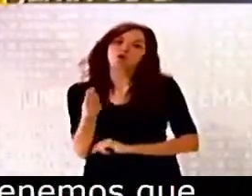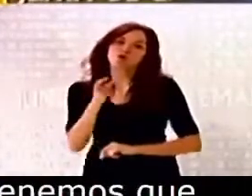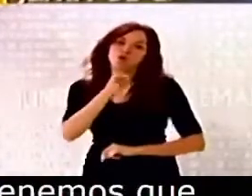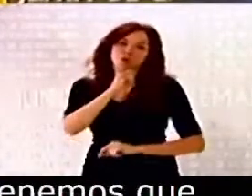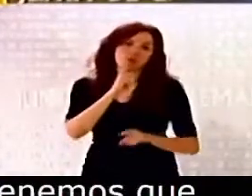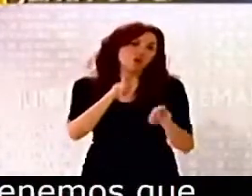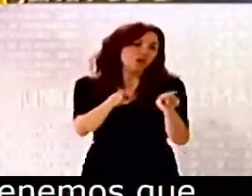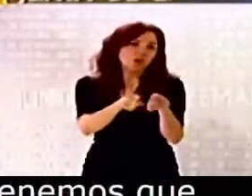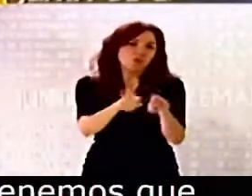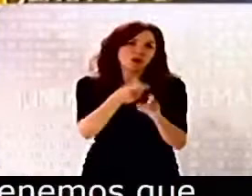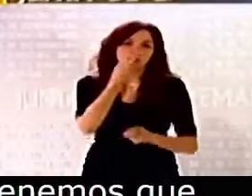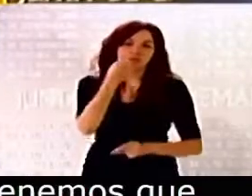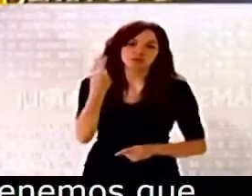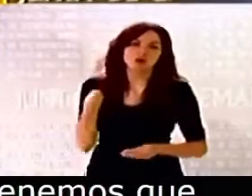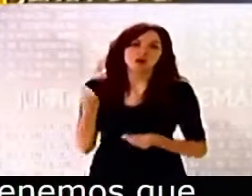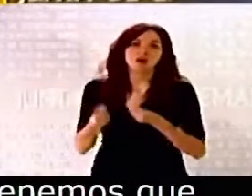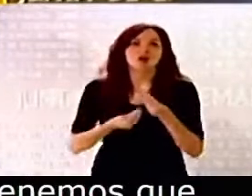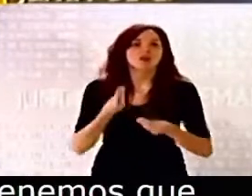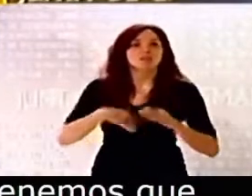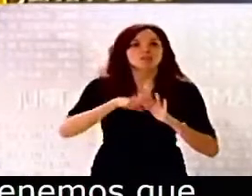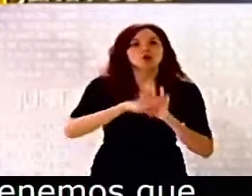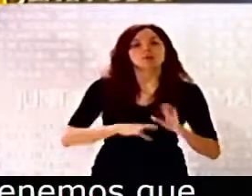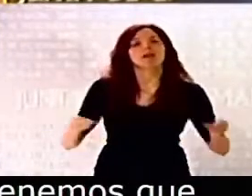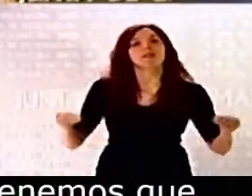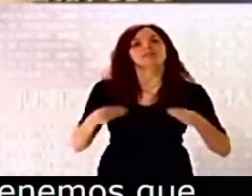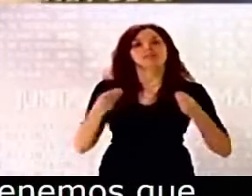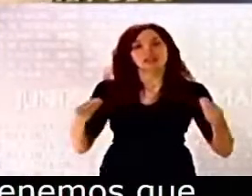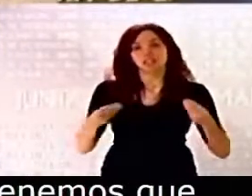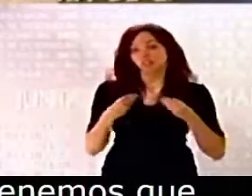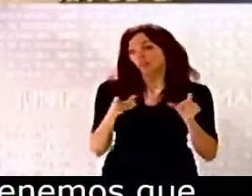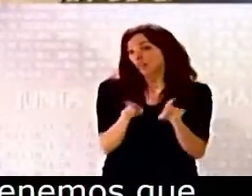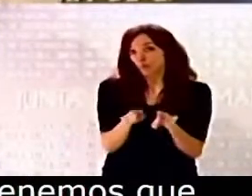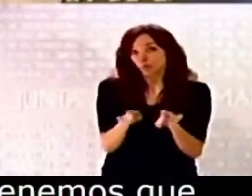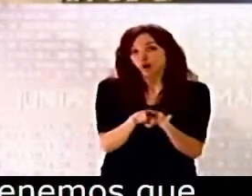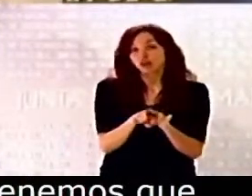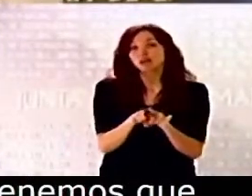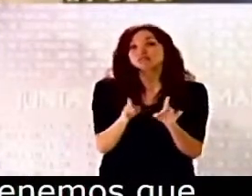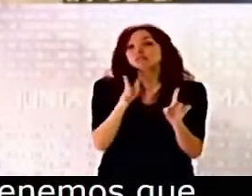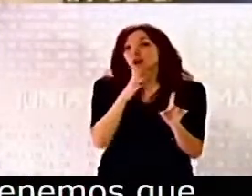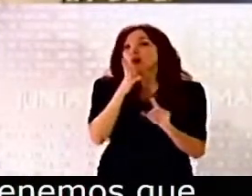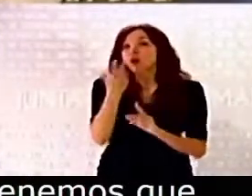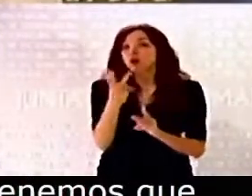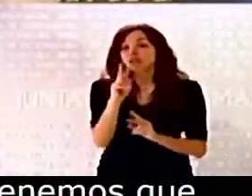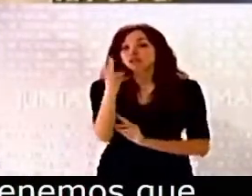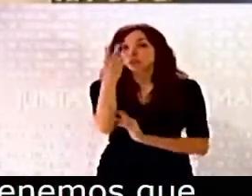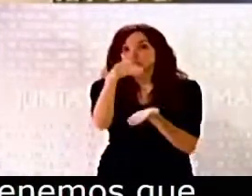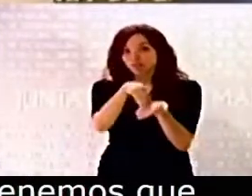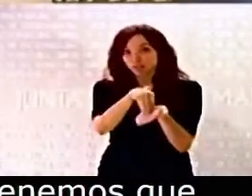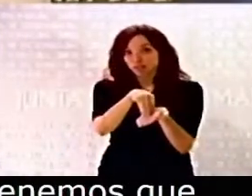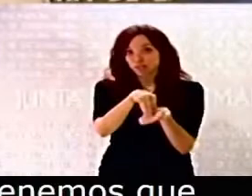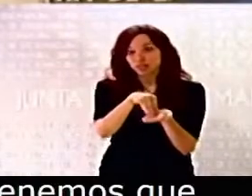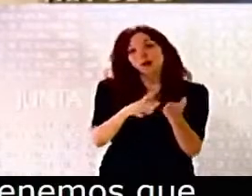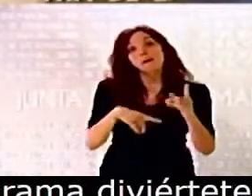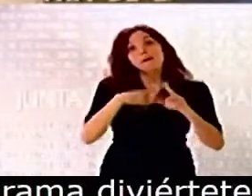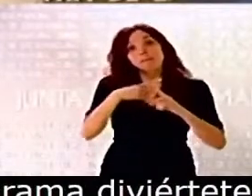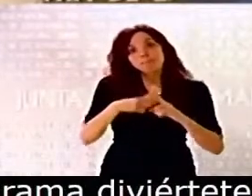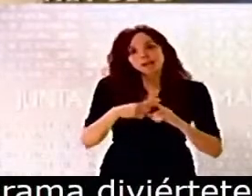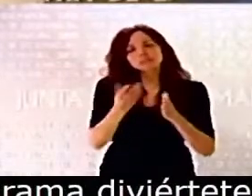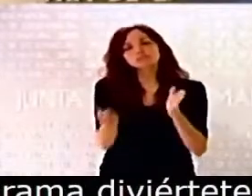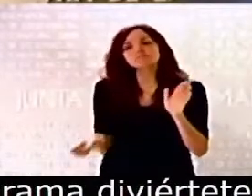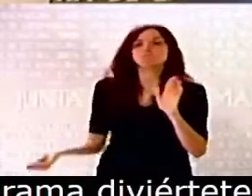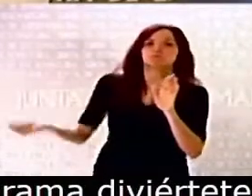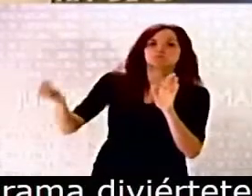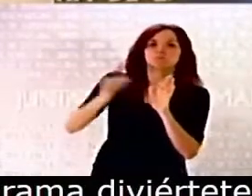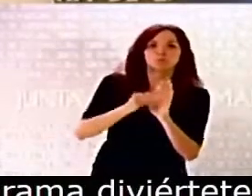hicimos el año pasado con el programa Diviértete, que no solo mantiene hoy su segunda edición, sino que lo hemos ampliado escuchando a